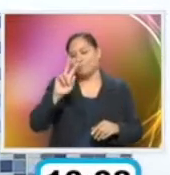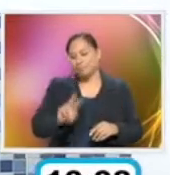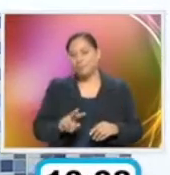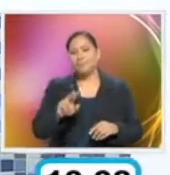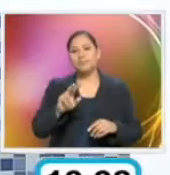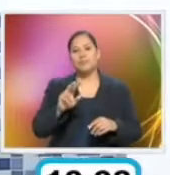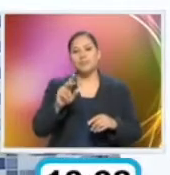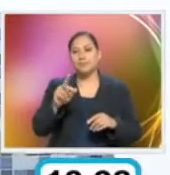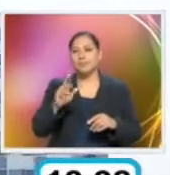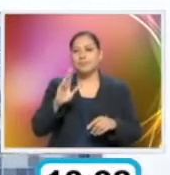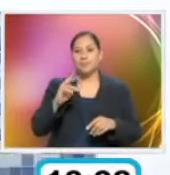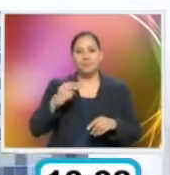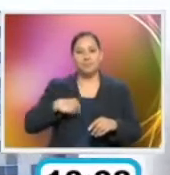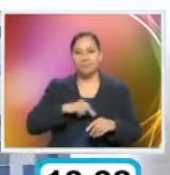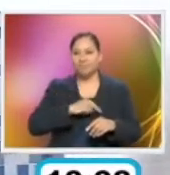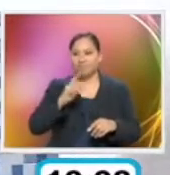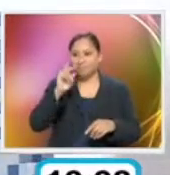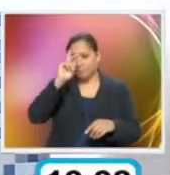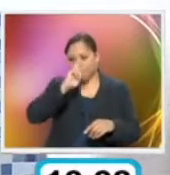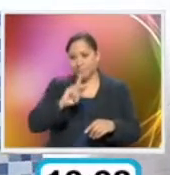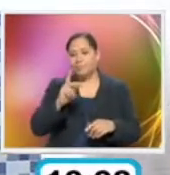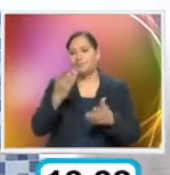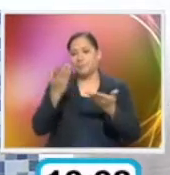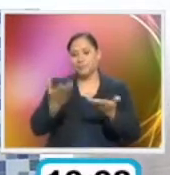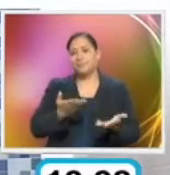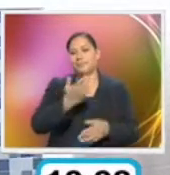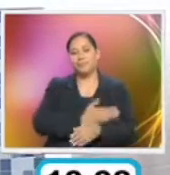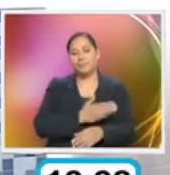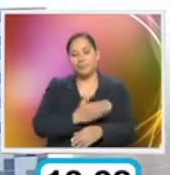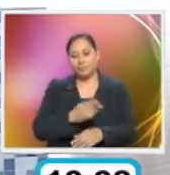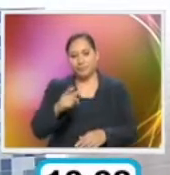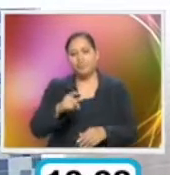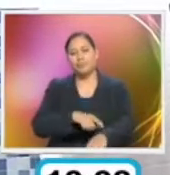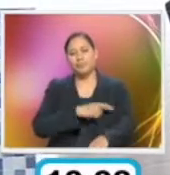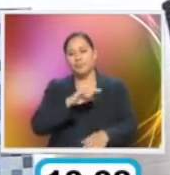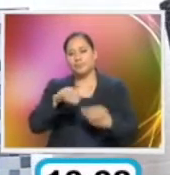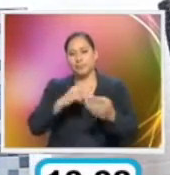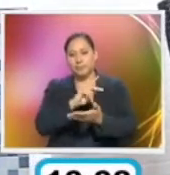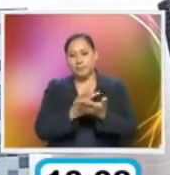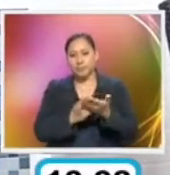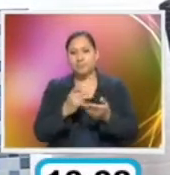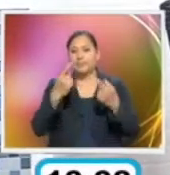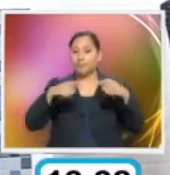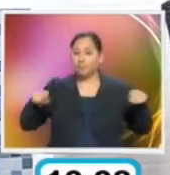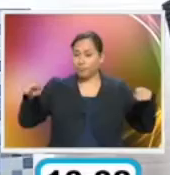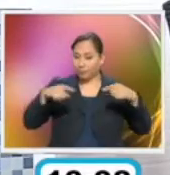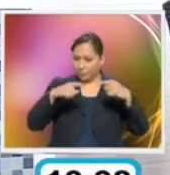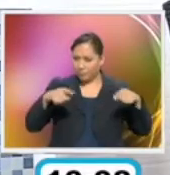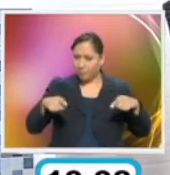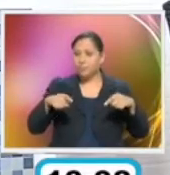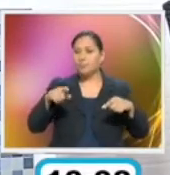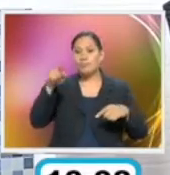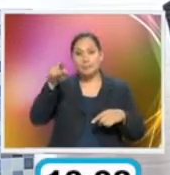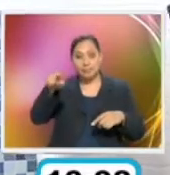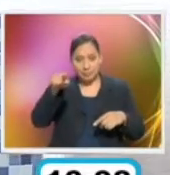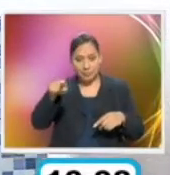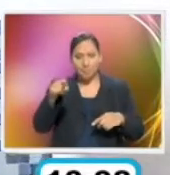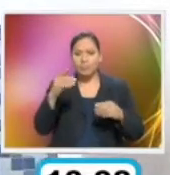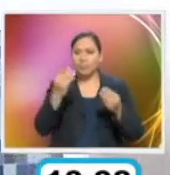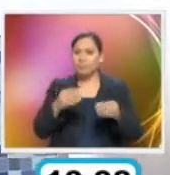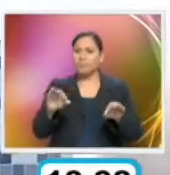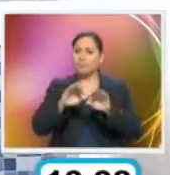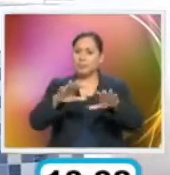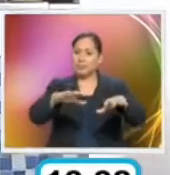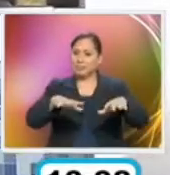verdaderamente nos volamos la barda. Nos acompaña y nos estará acompañando durante todo el programa un músico que bueno, ha llenado